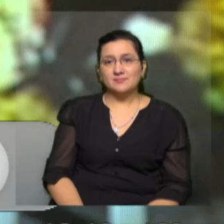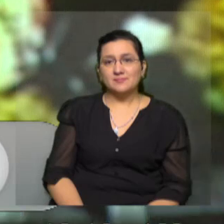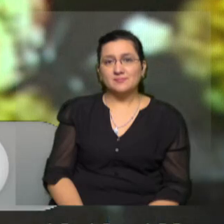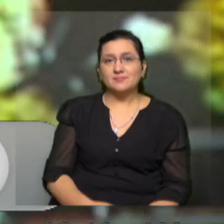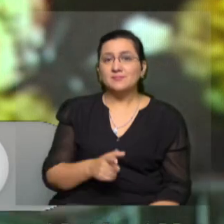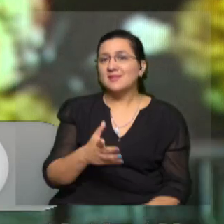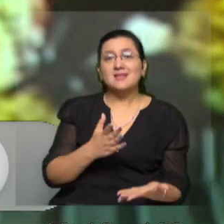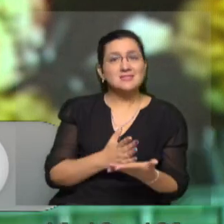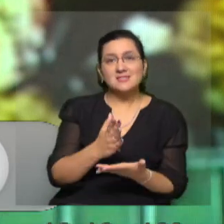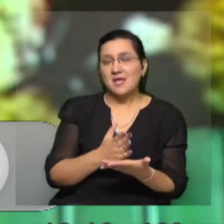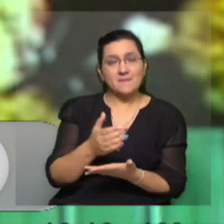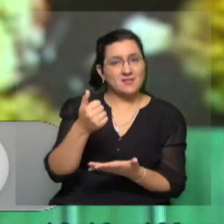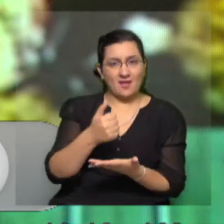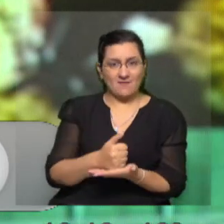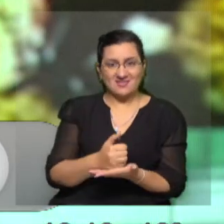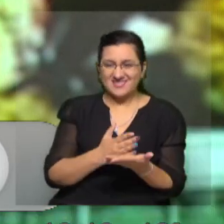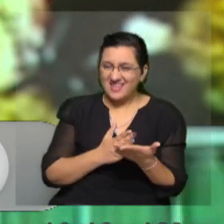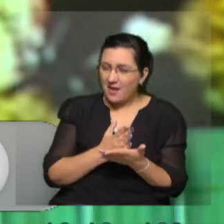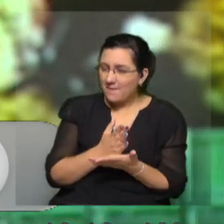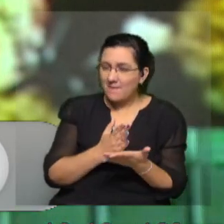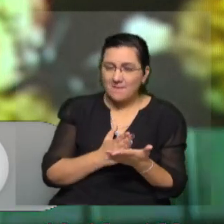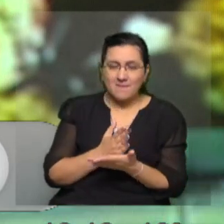Él siempre estaba.